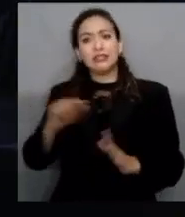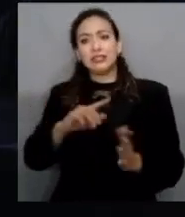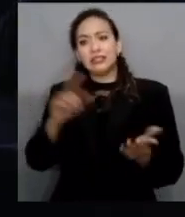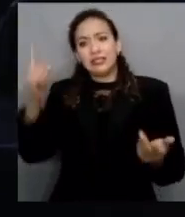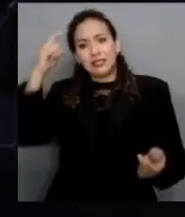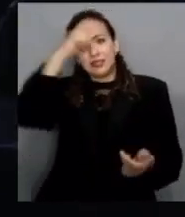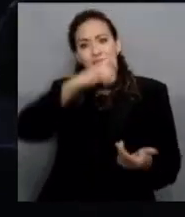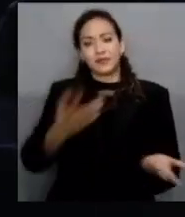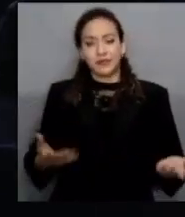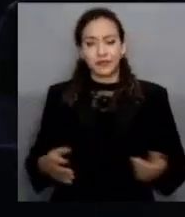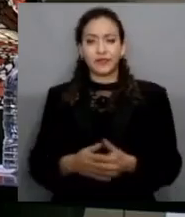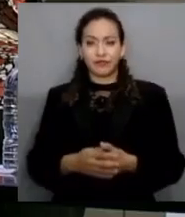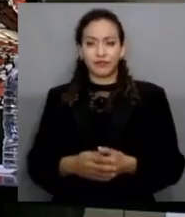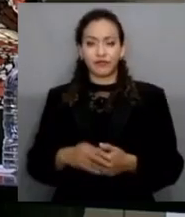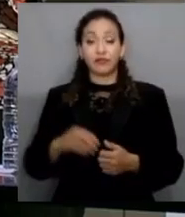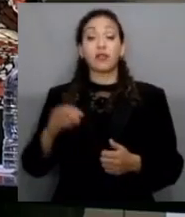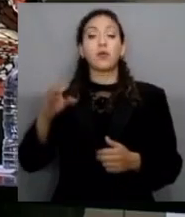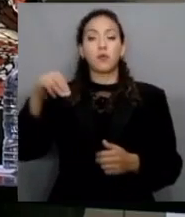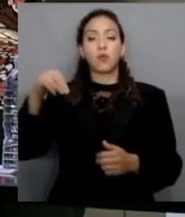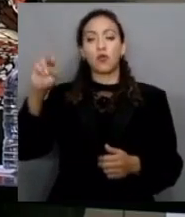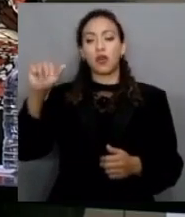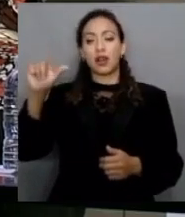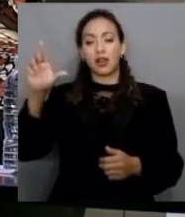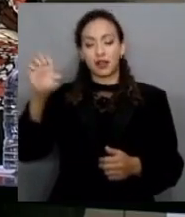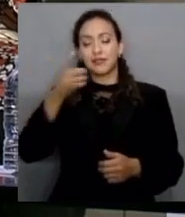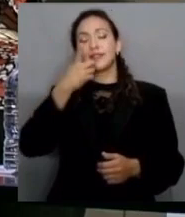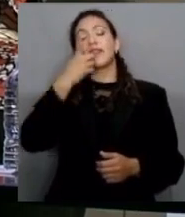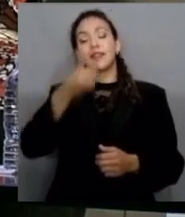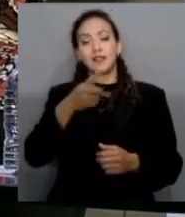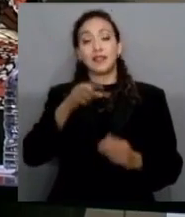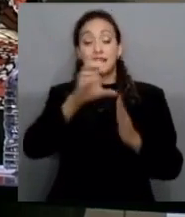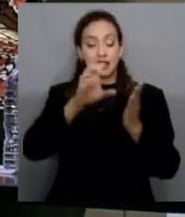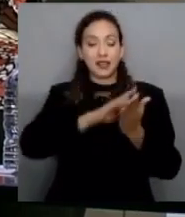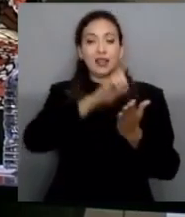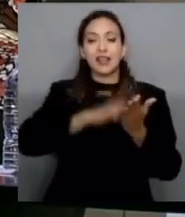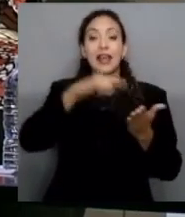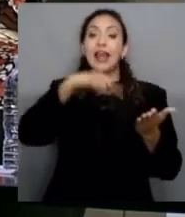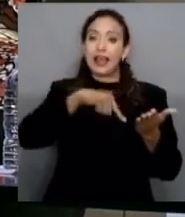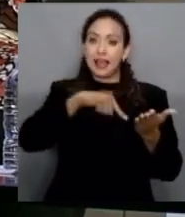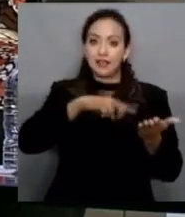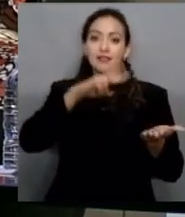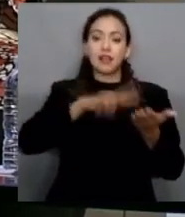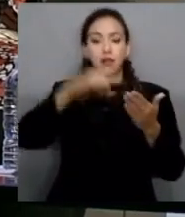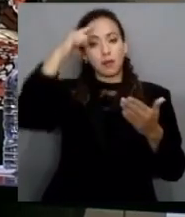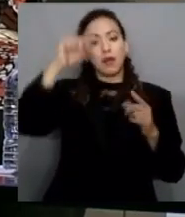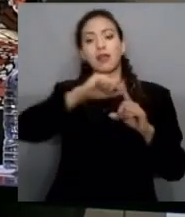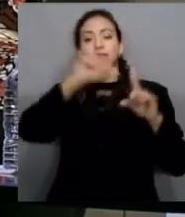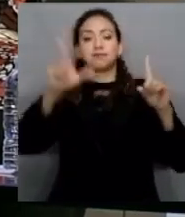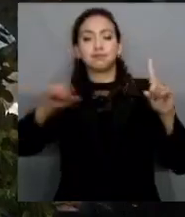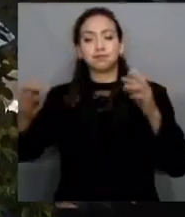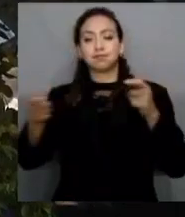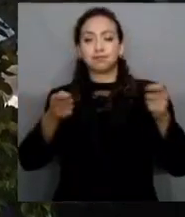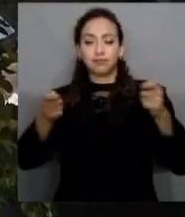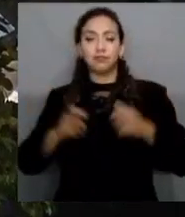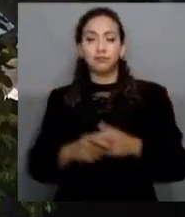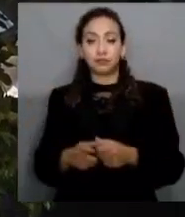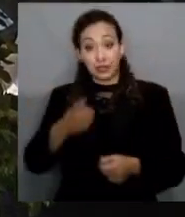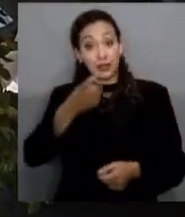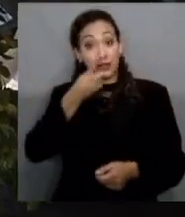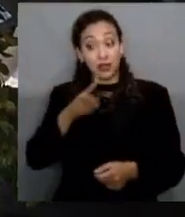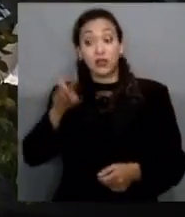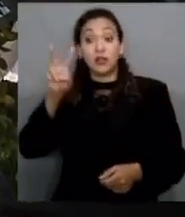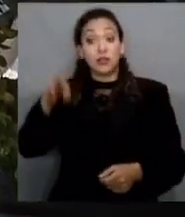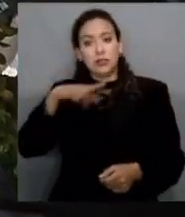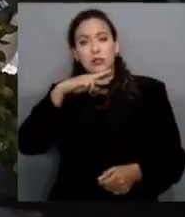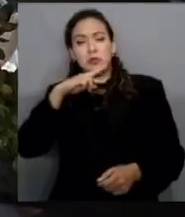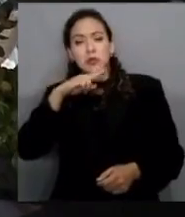aseguró que la Constitución es la única voz autorizada del pueblo de México. Resaltó su preocupación sobre el proceso de